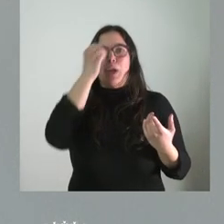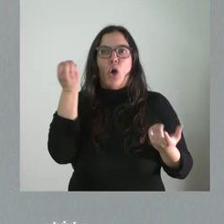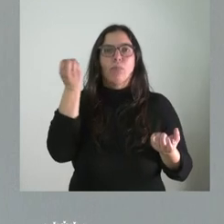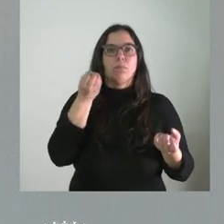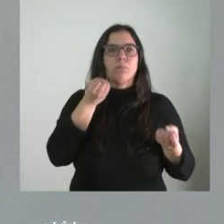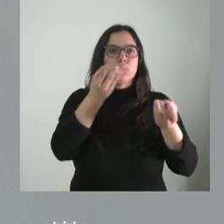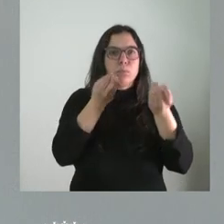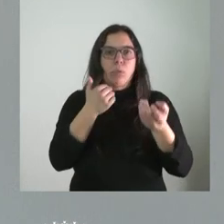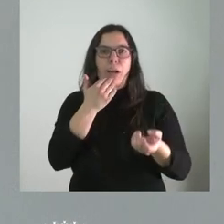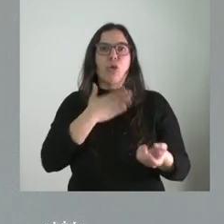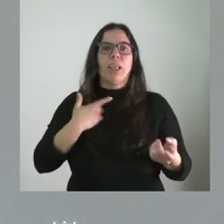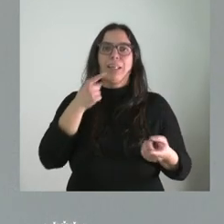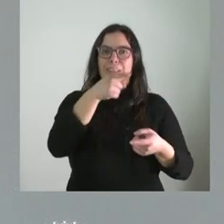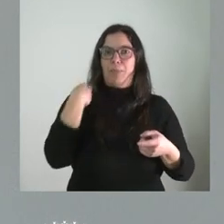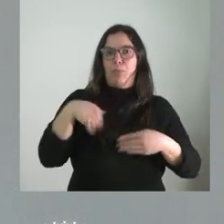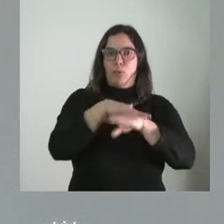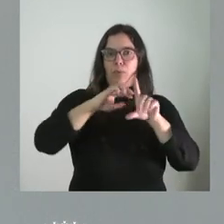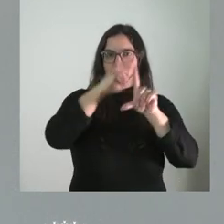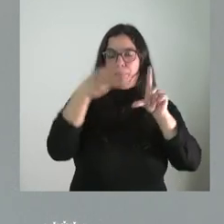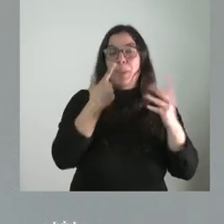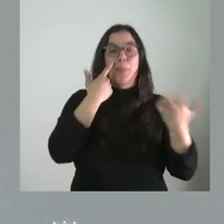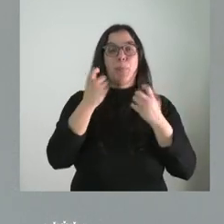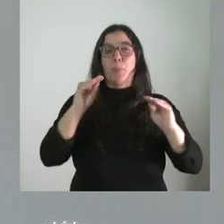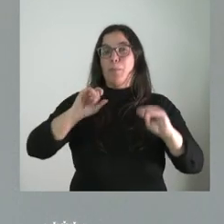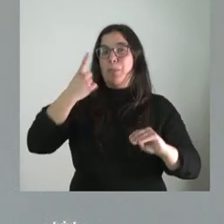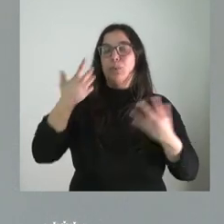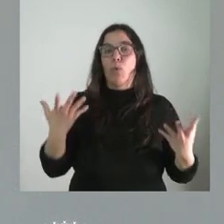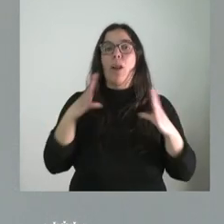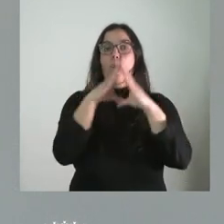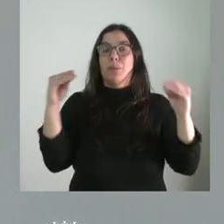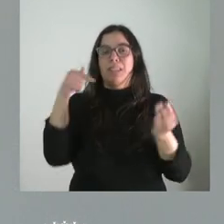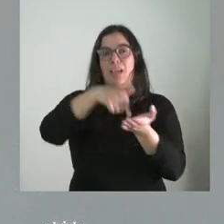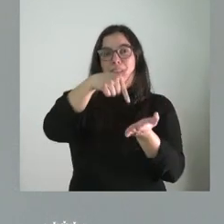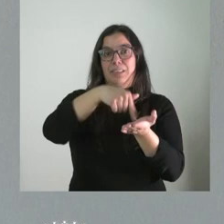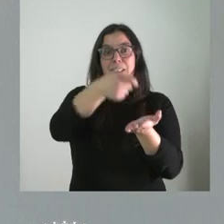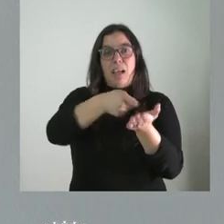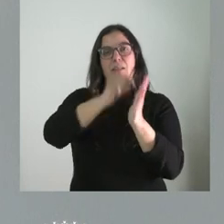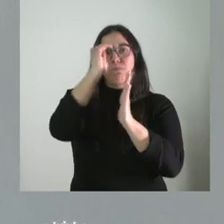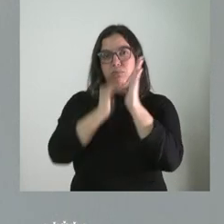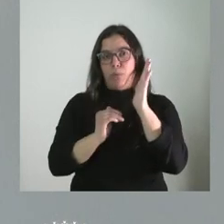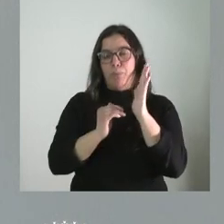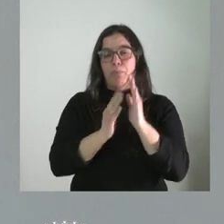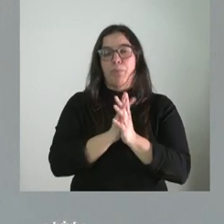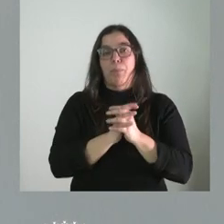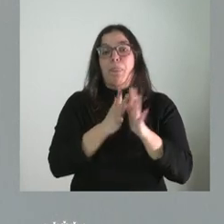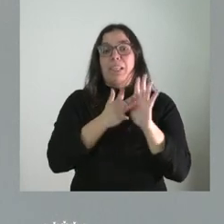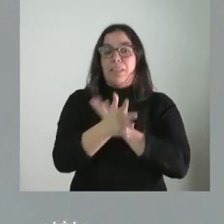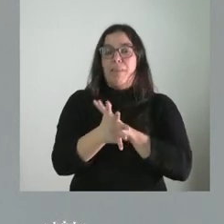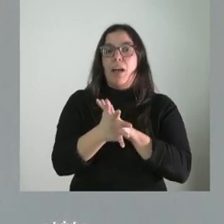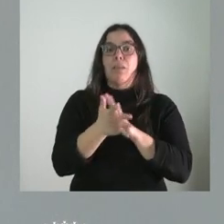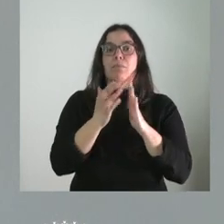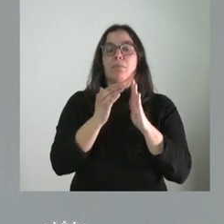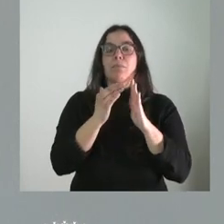novedoso en este ámbito pues es nuevamente la bajada de las tasas en el ámbito universitario de nuestra comunidad Autónoma no solamente es que no suban